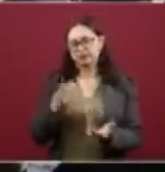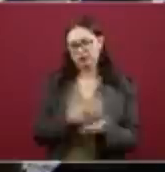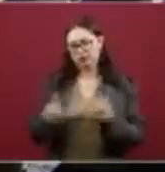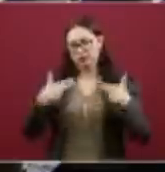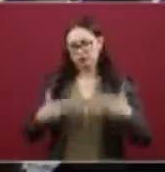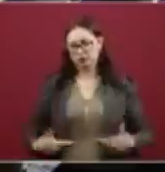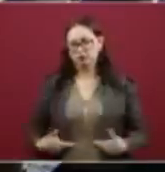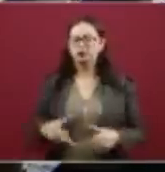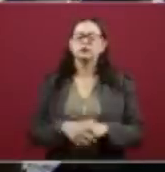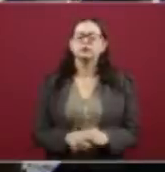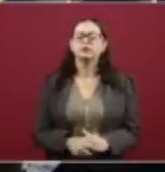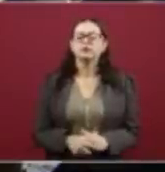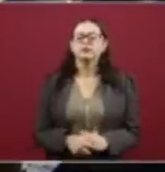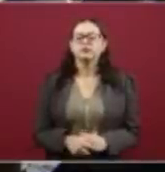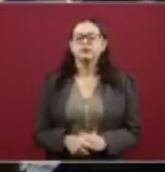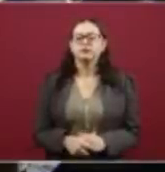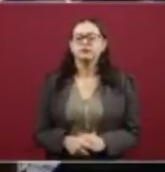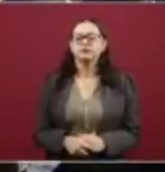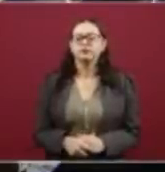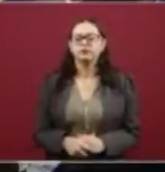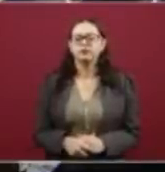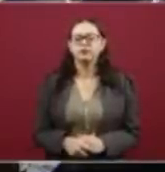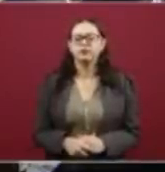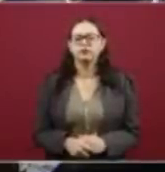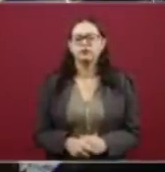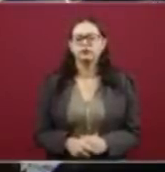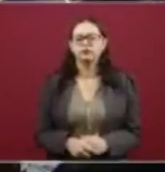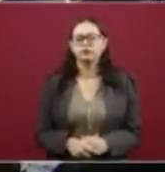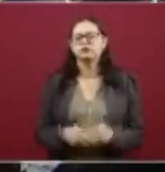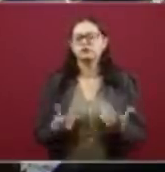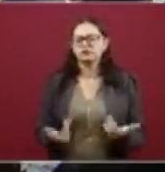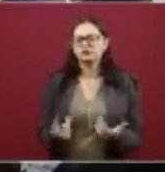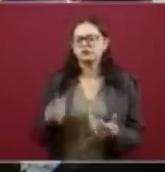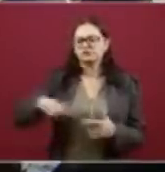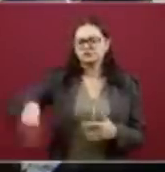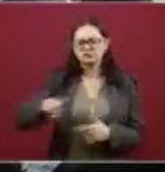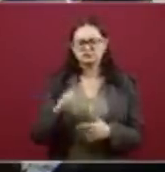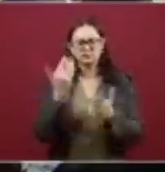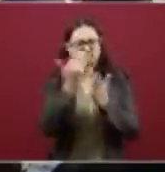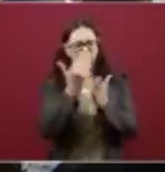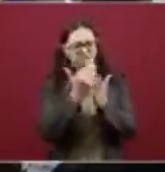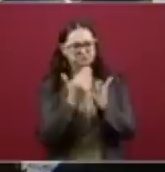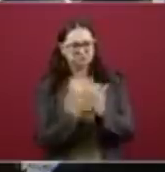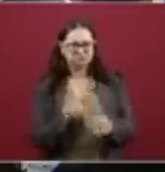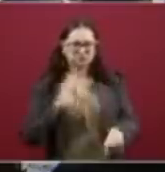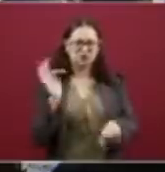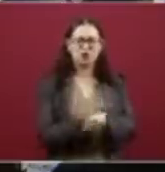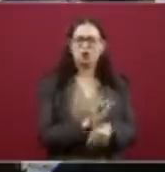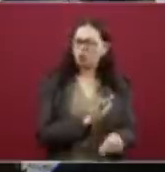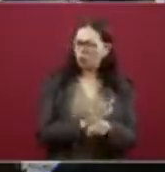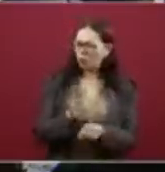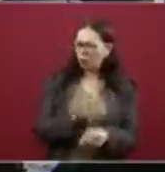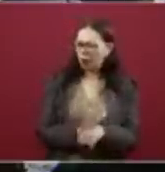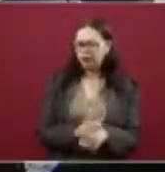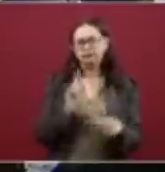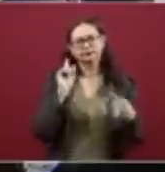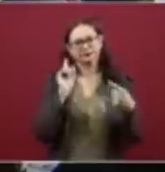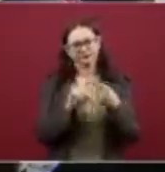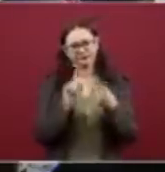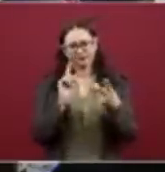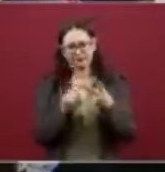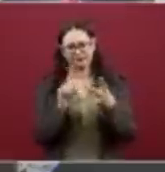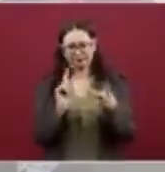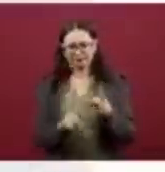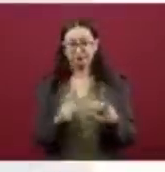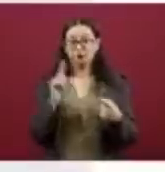son las medidas que adopta del mecanismo de protección? Son de tres tipos. El primero son las medidas